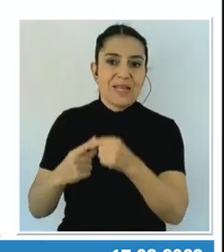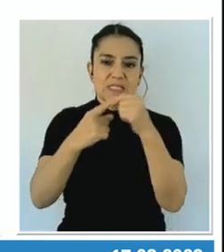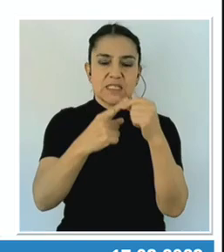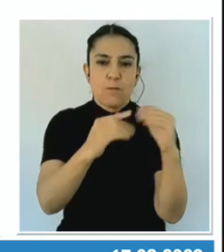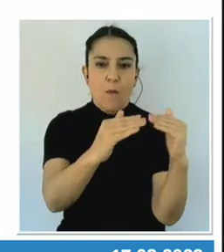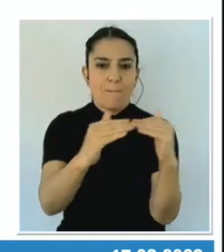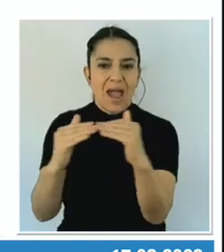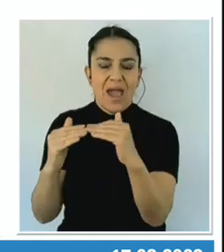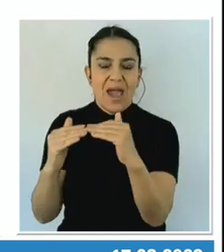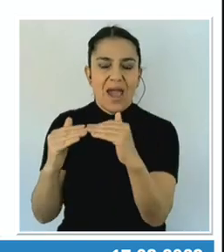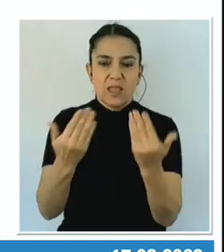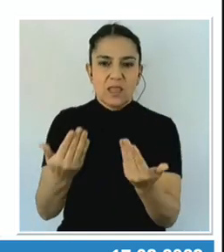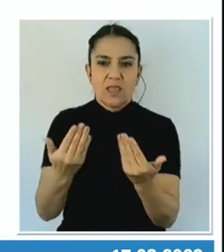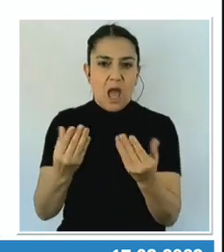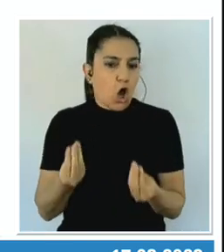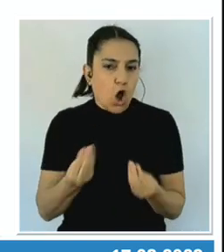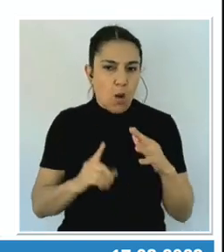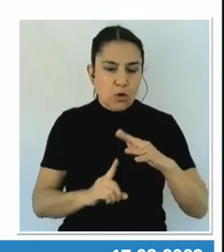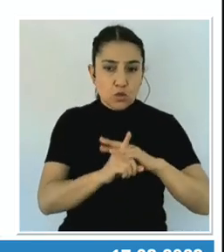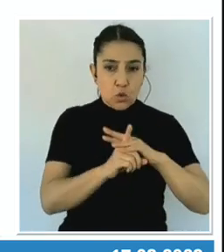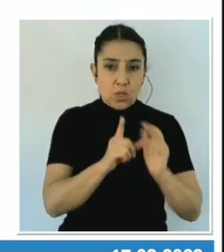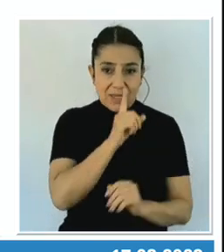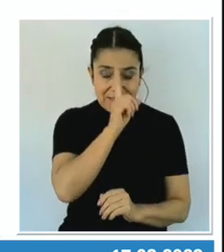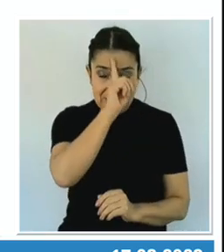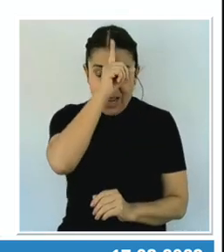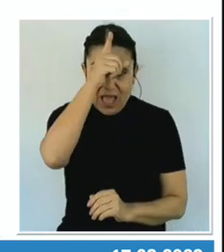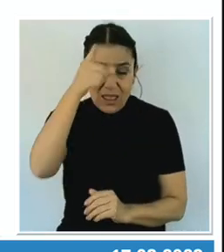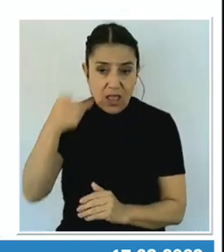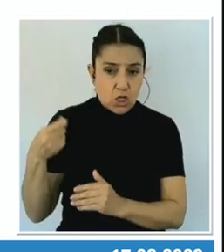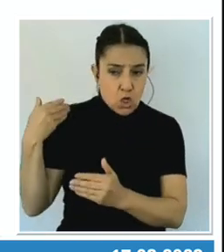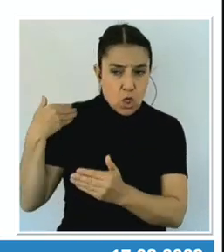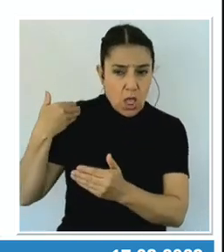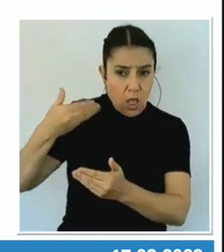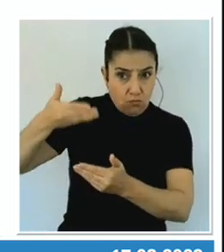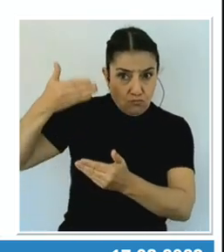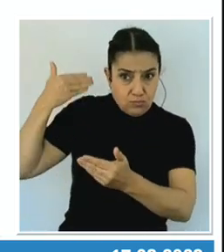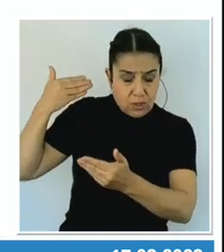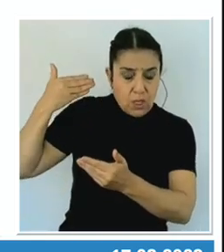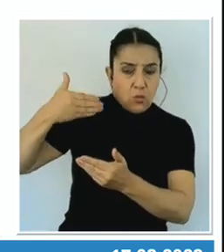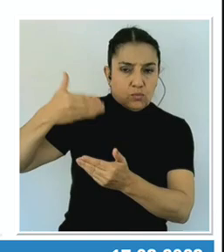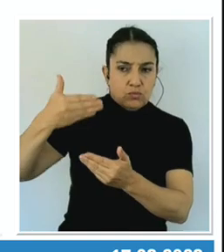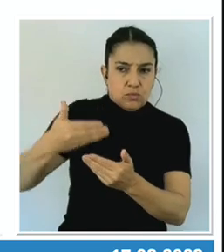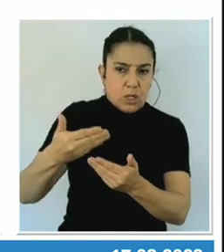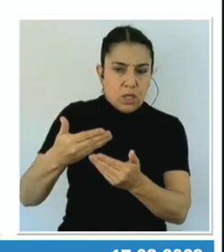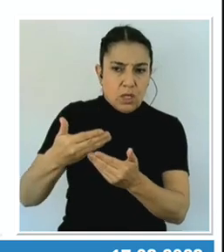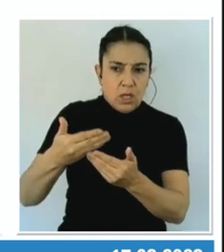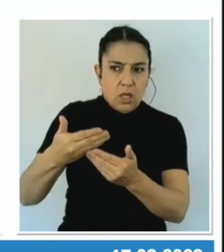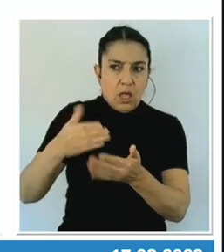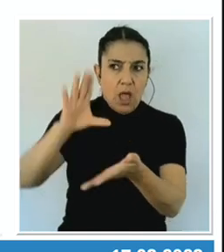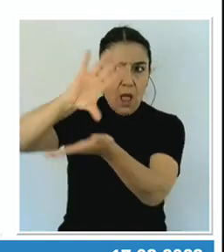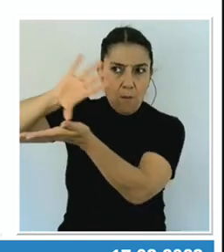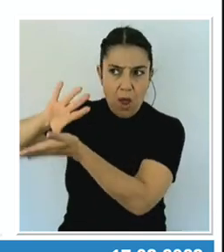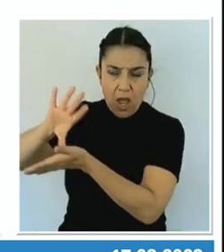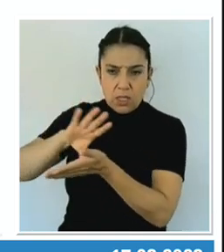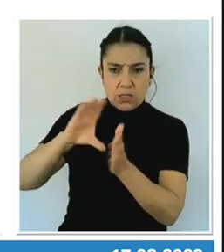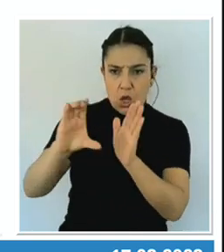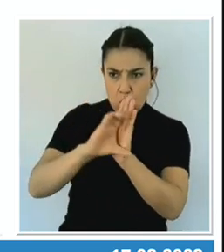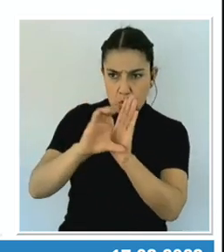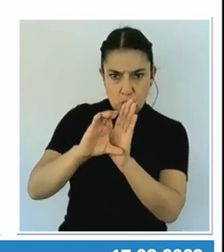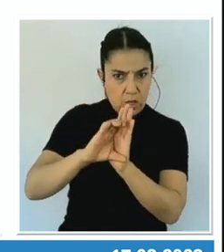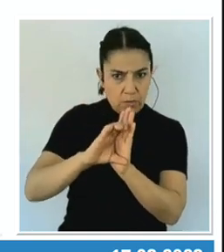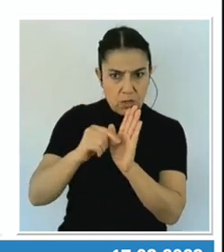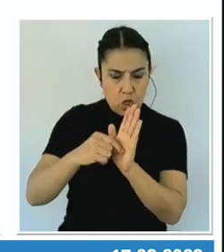que provienen de tradiciones que han sido referentes a nivel del constitucionalismo global. El